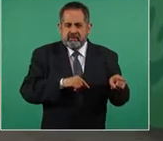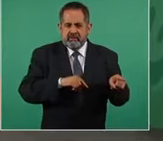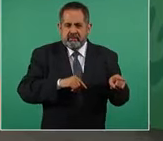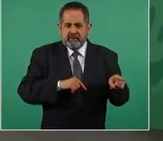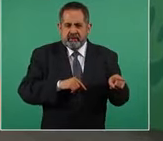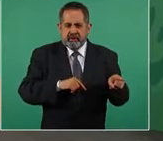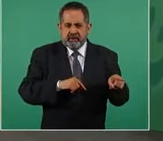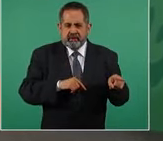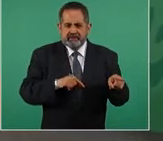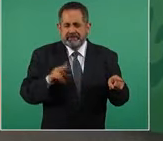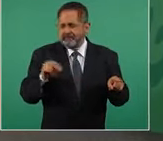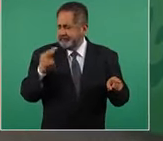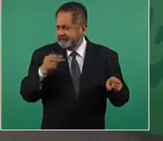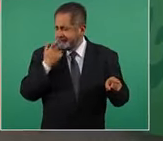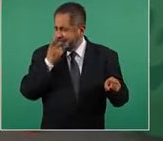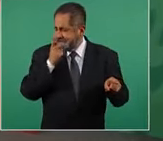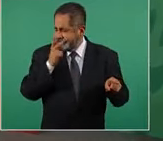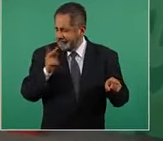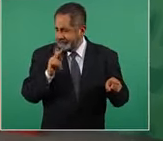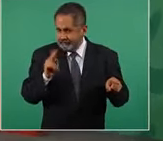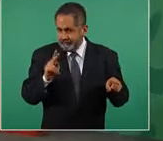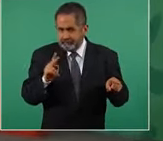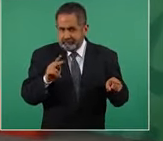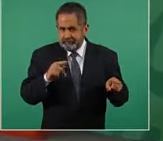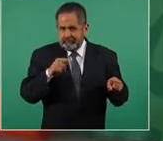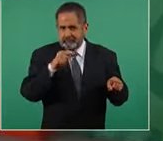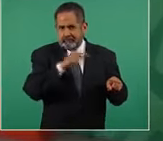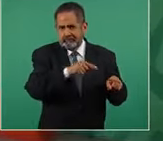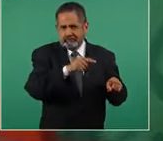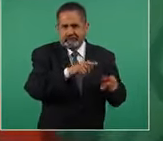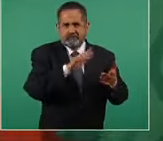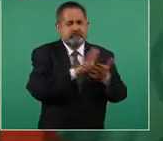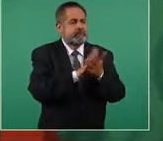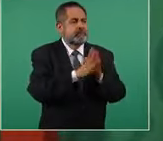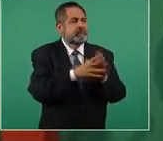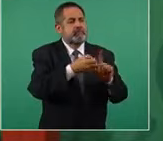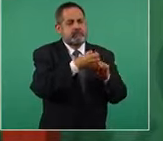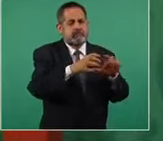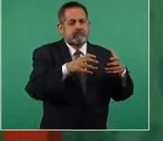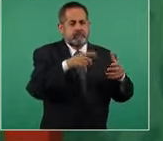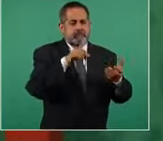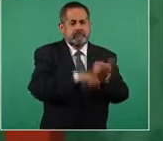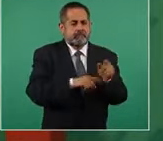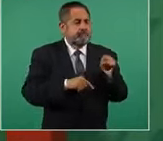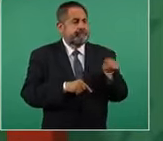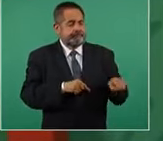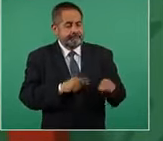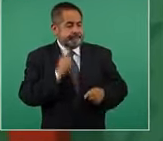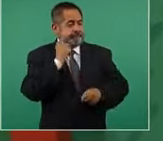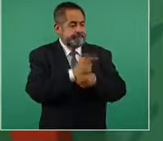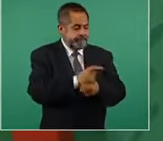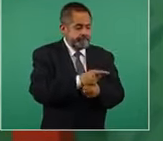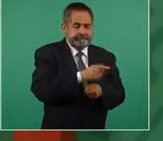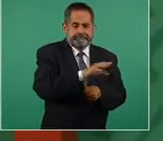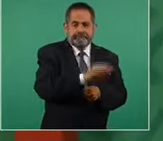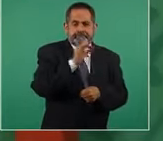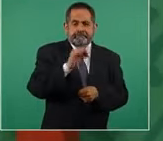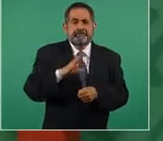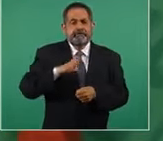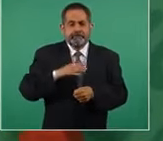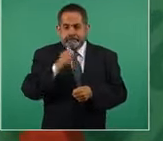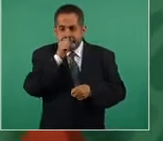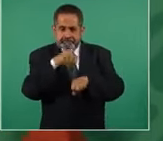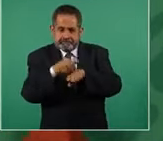sí, no quiero decir de qué organización, pero de la delincuencia organizada. Entonces se encontraron estas armas, como tienen